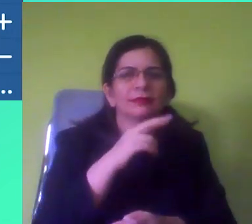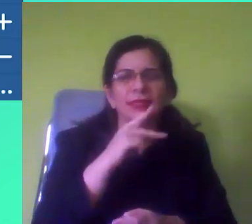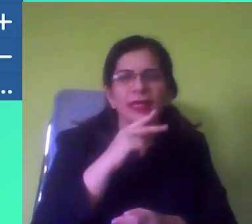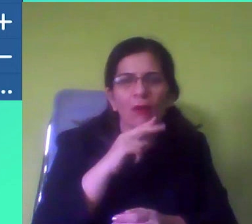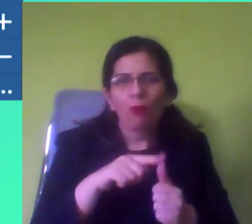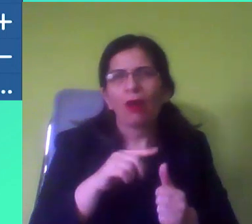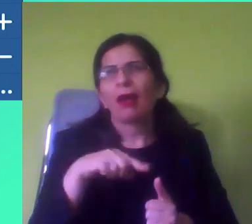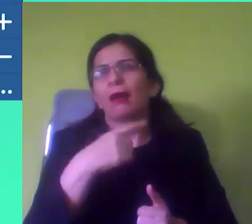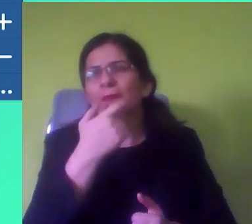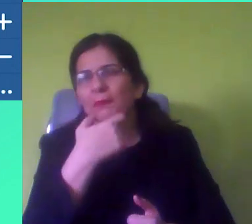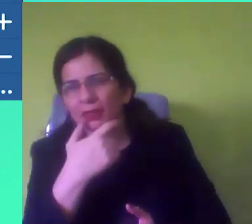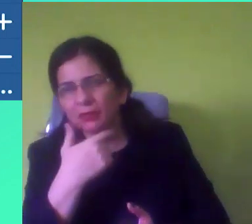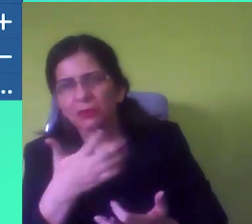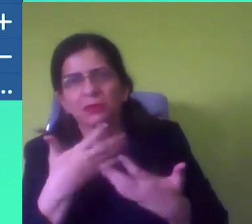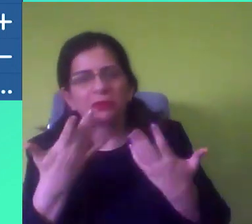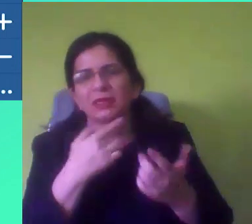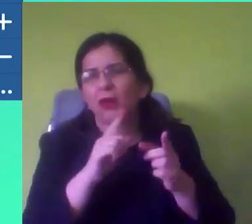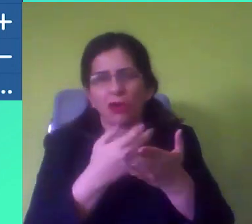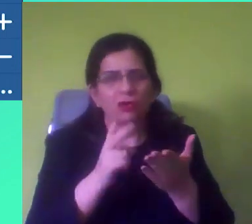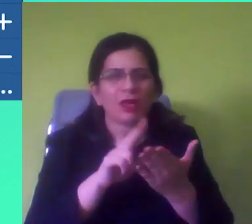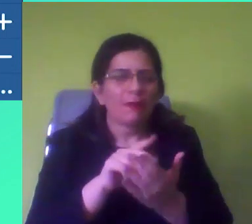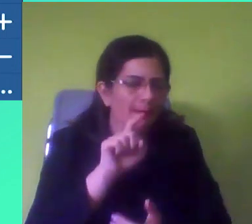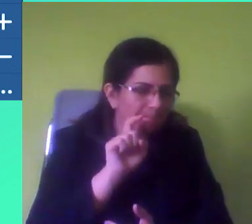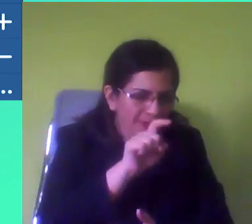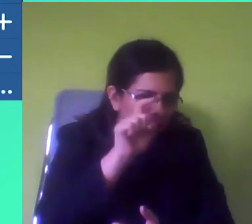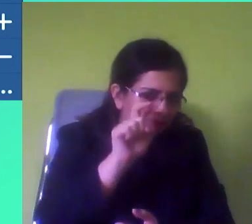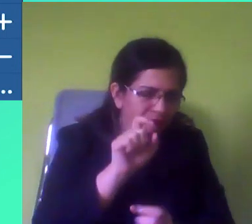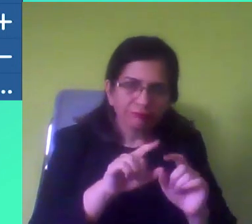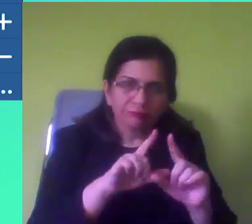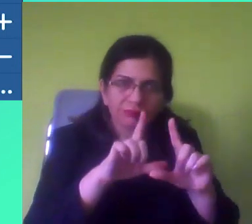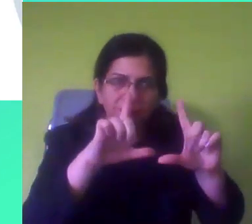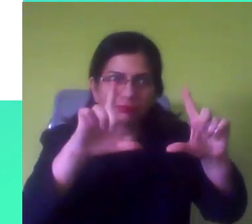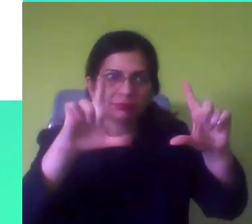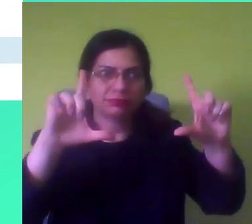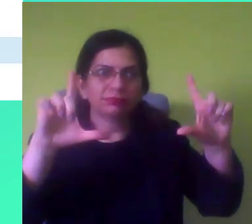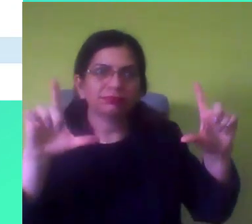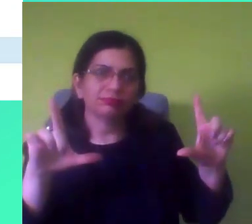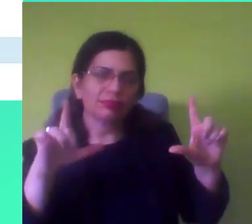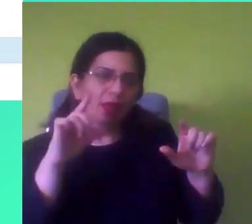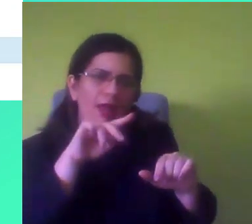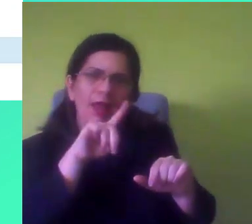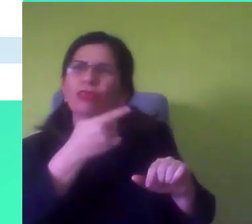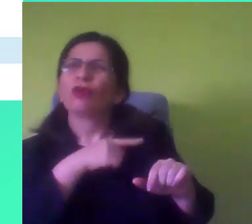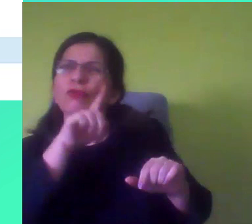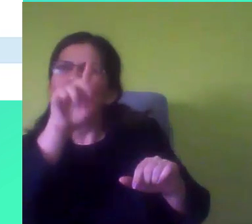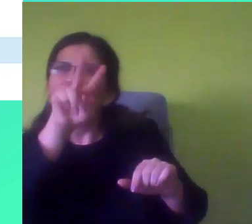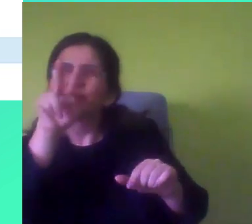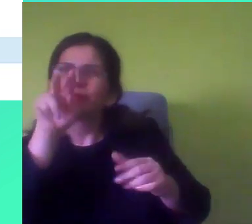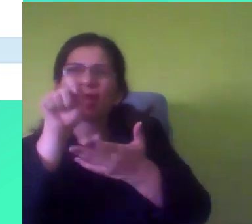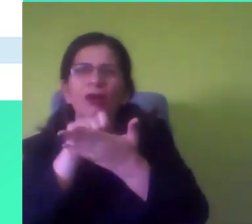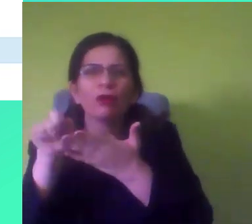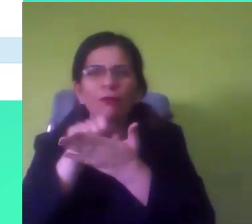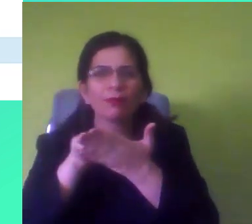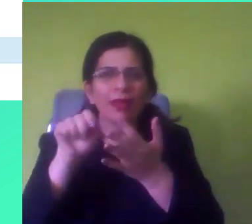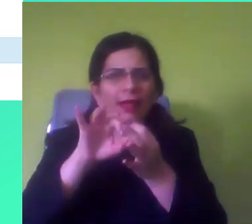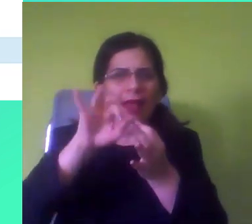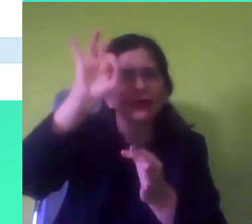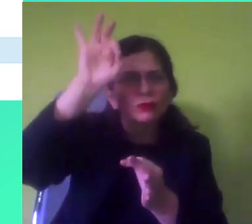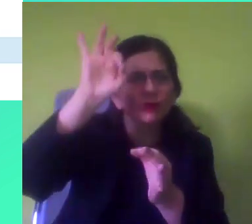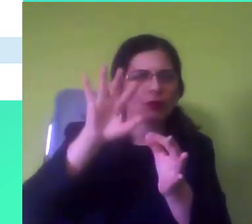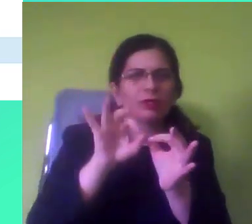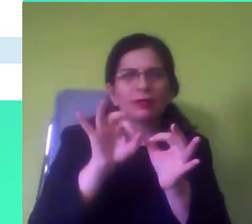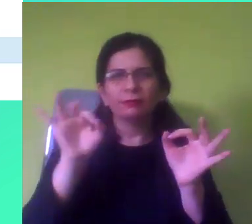San Juan o en la provincia de Mendoza, y hacemos lo mismo, hacemos clic sobre el glaciar y analizamos y tomamos el dato de latitud y de altura.